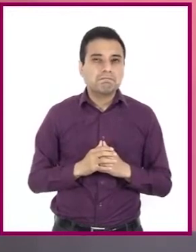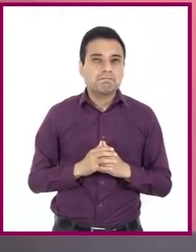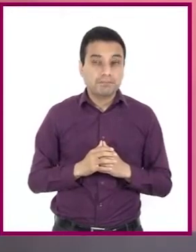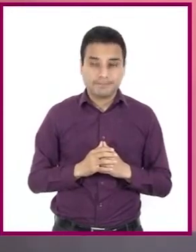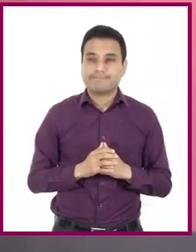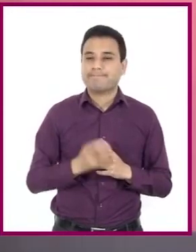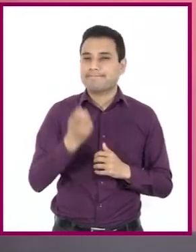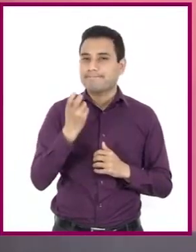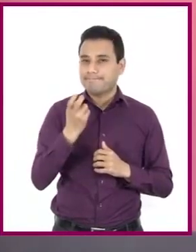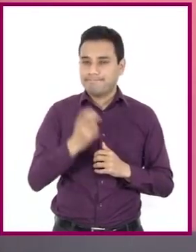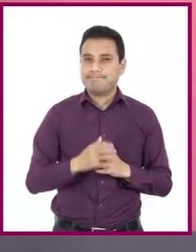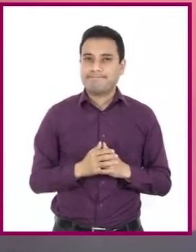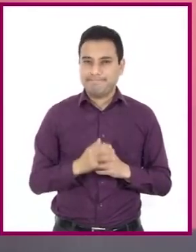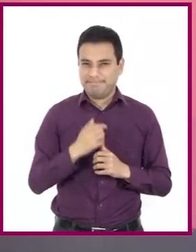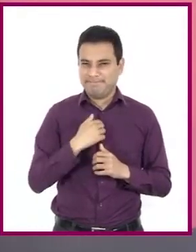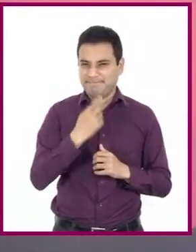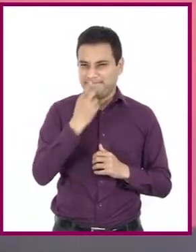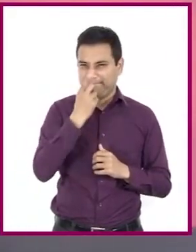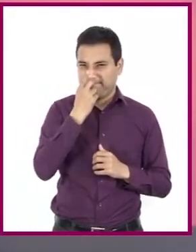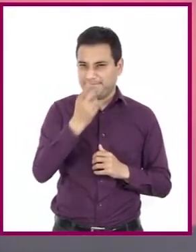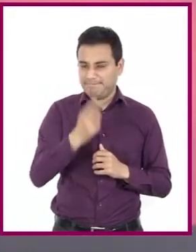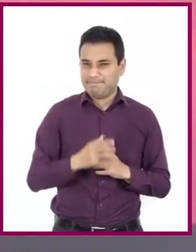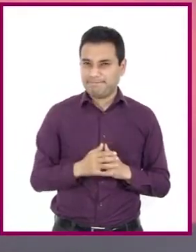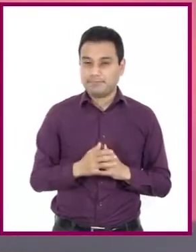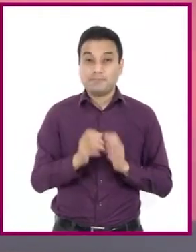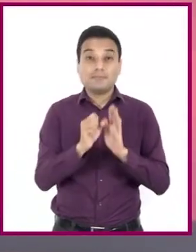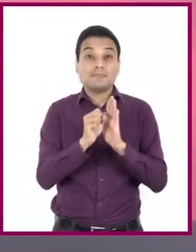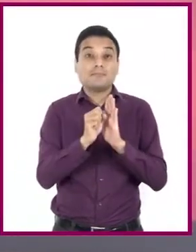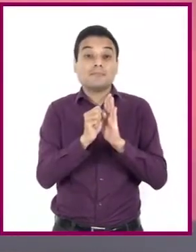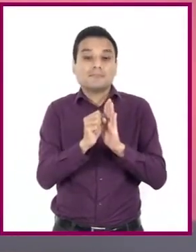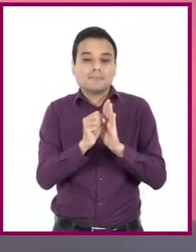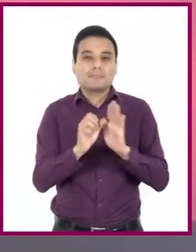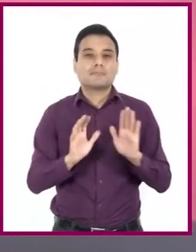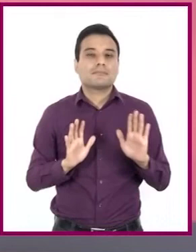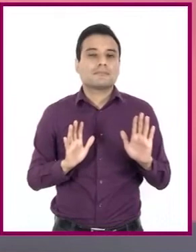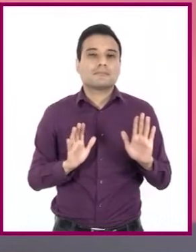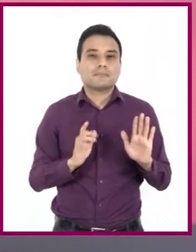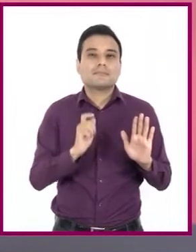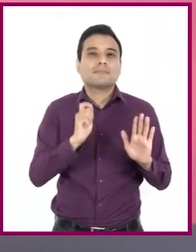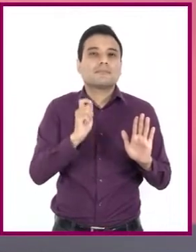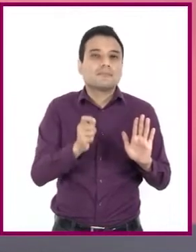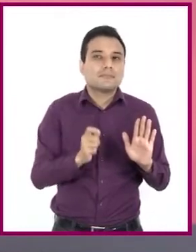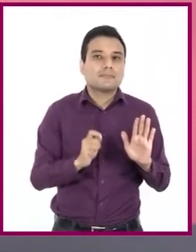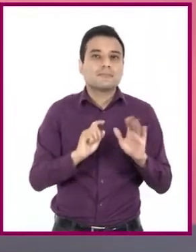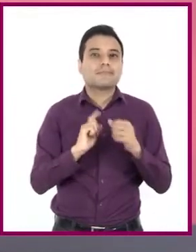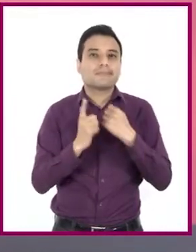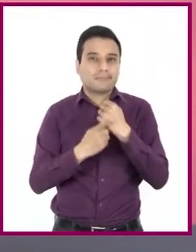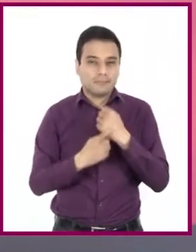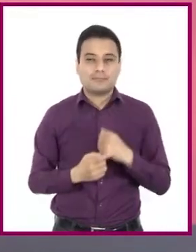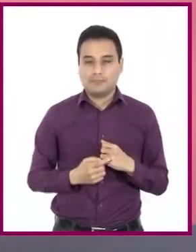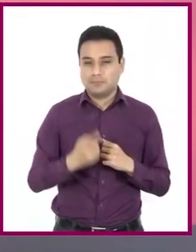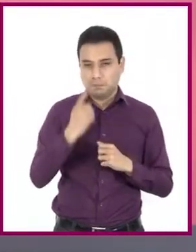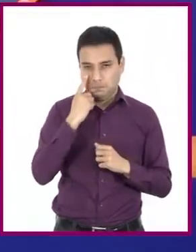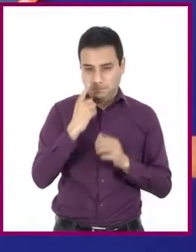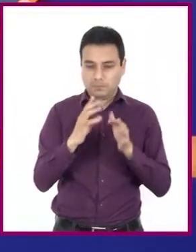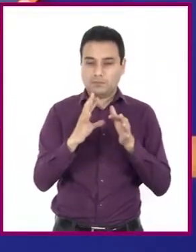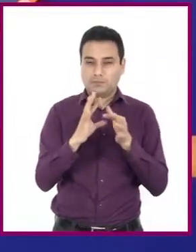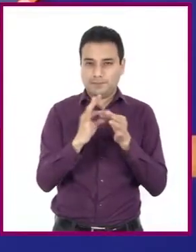Sí, por eso decimos que es una forma simbólica de representar algo, pero veamos su